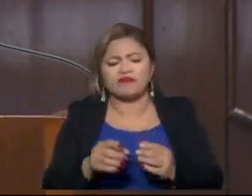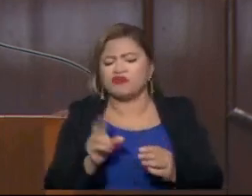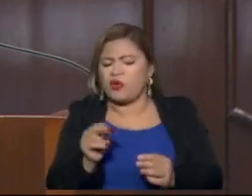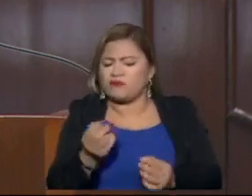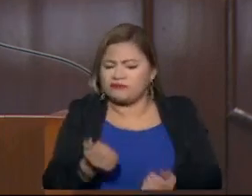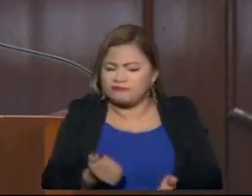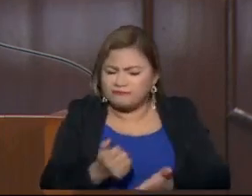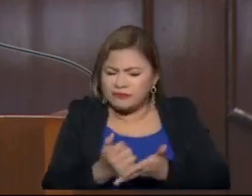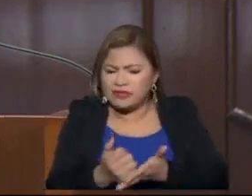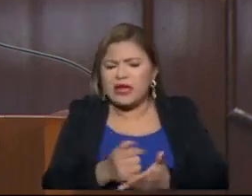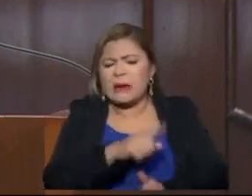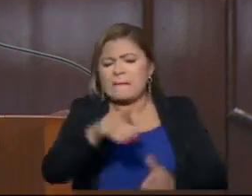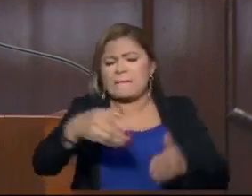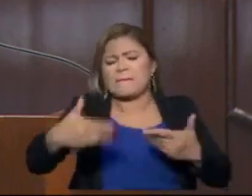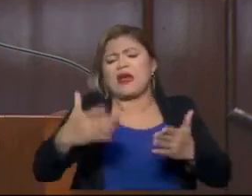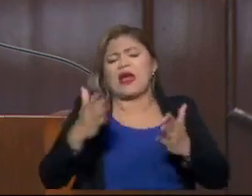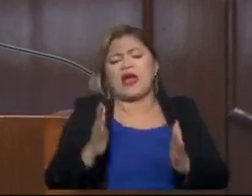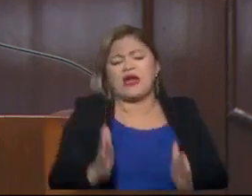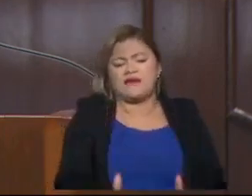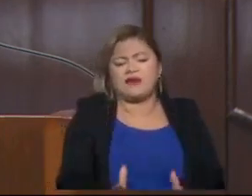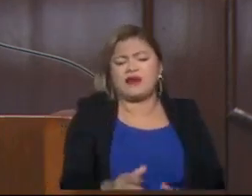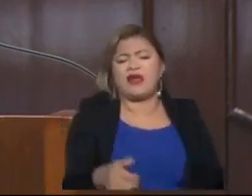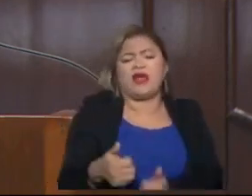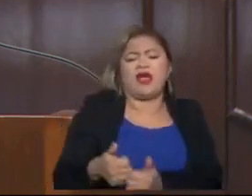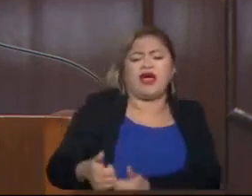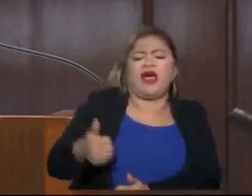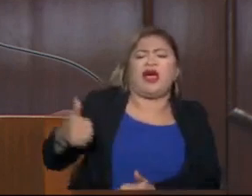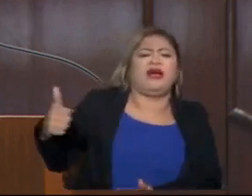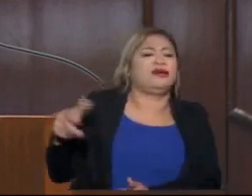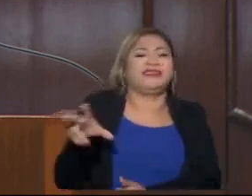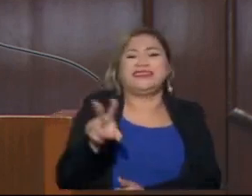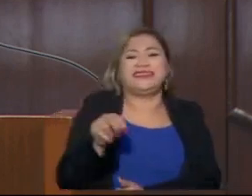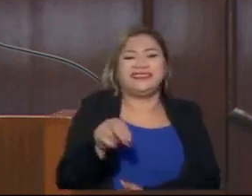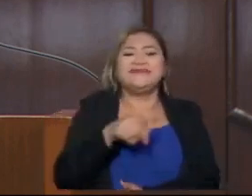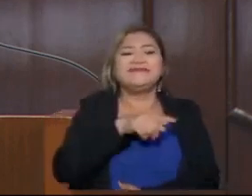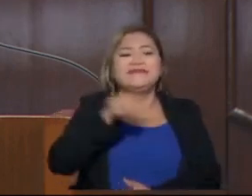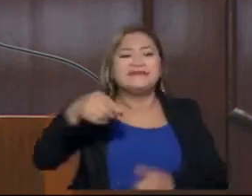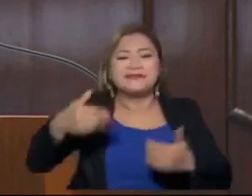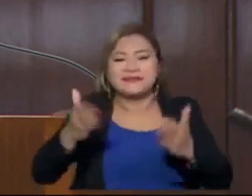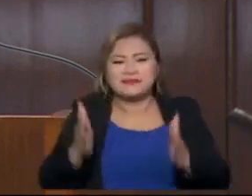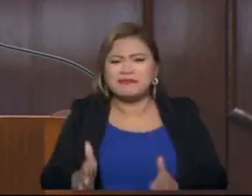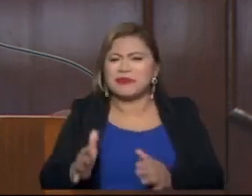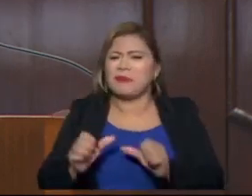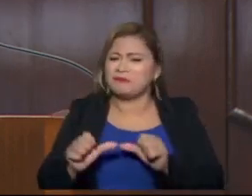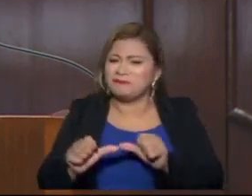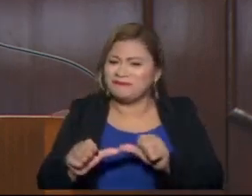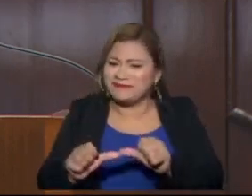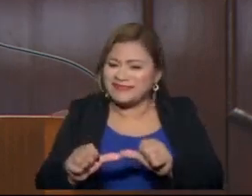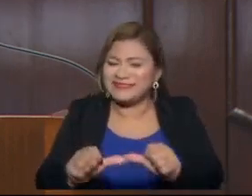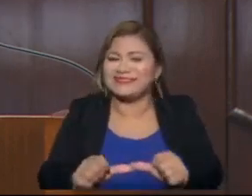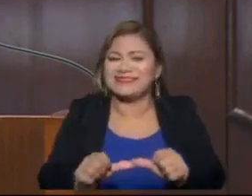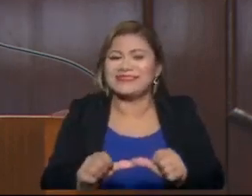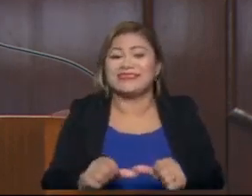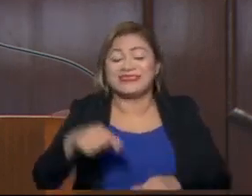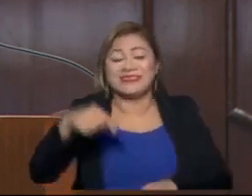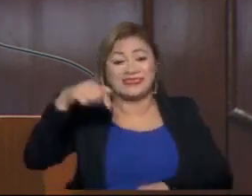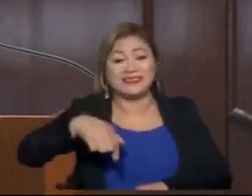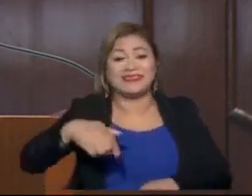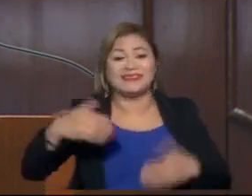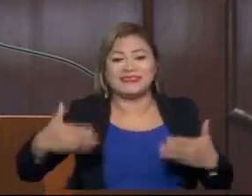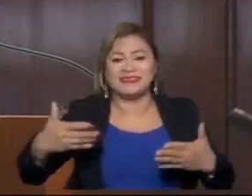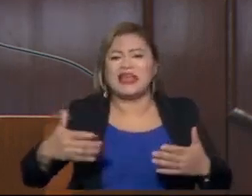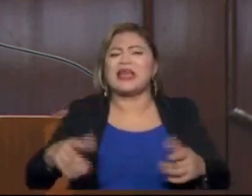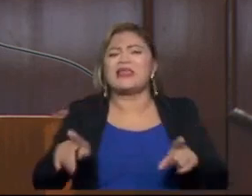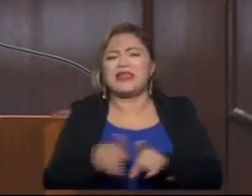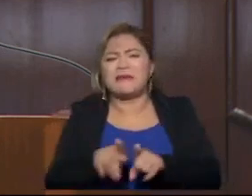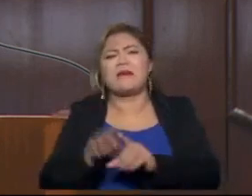más panameños queden atrás, especialmente en medio de las dificultades que hemos vivido en Panamá y el mundo.